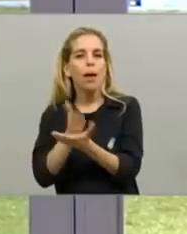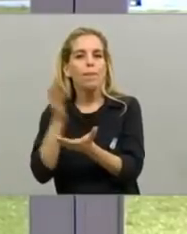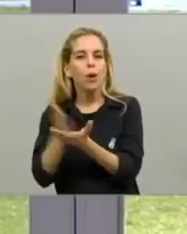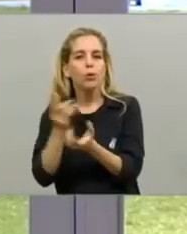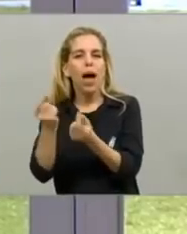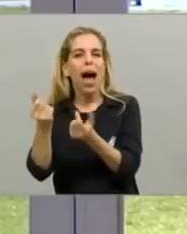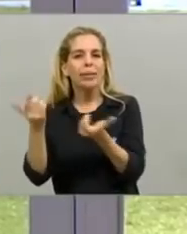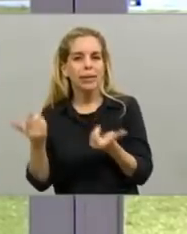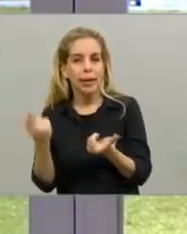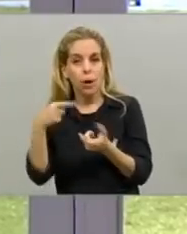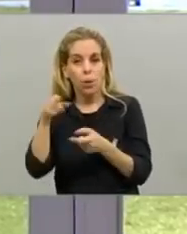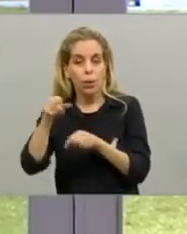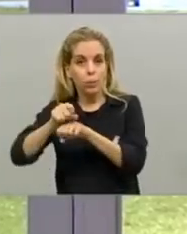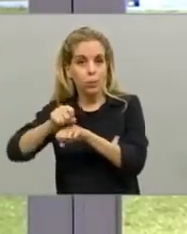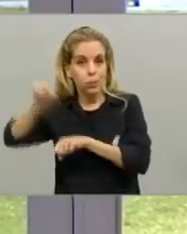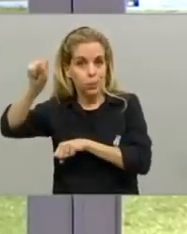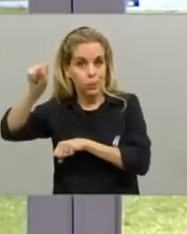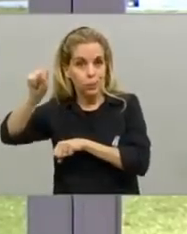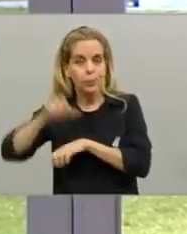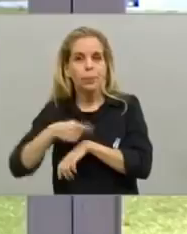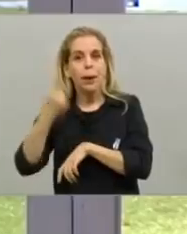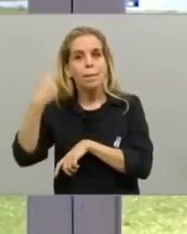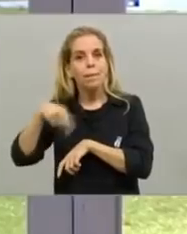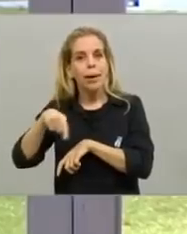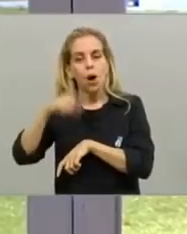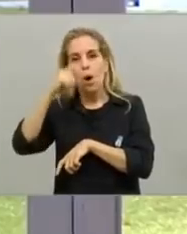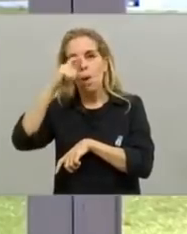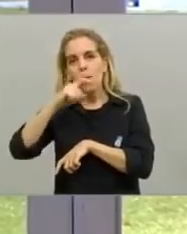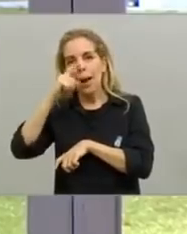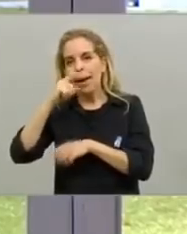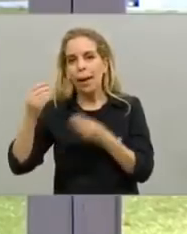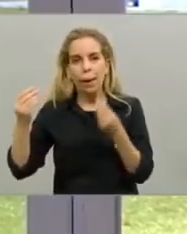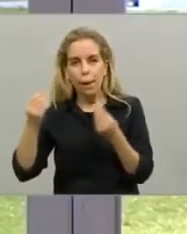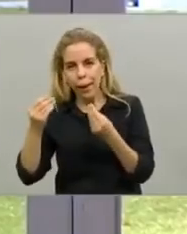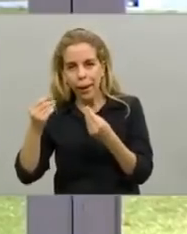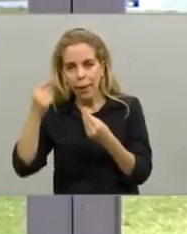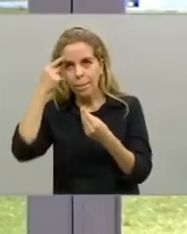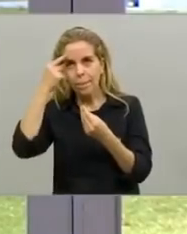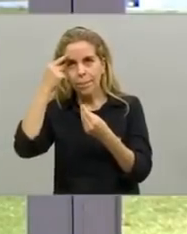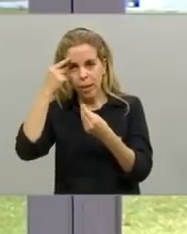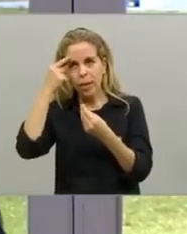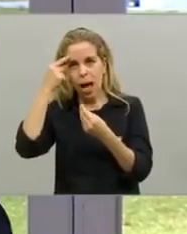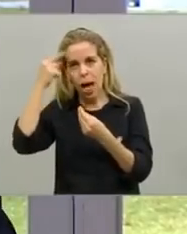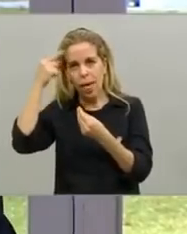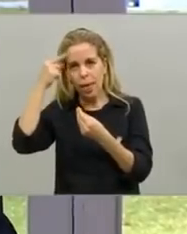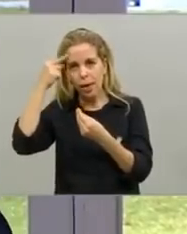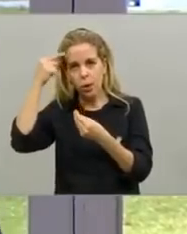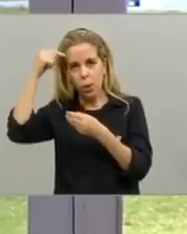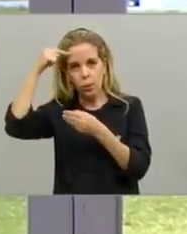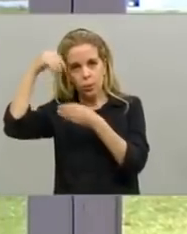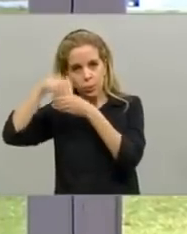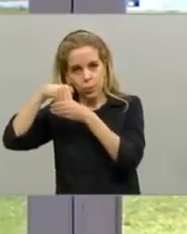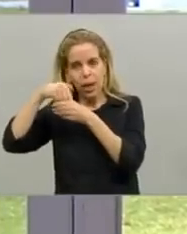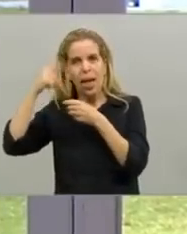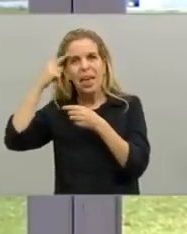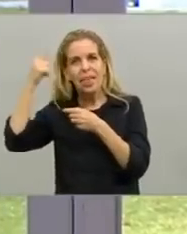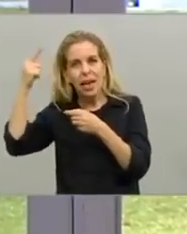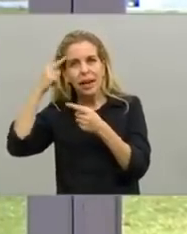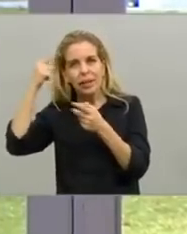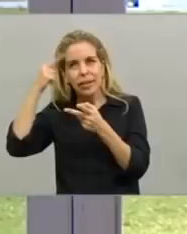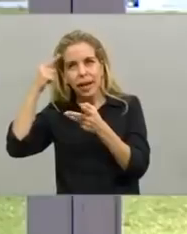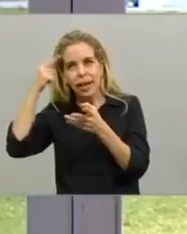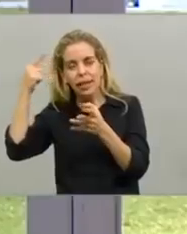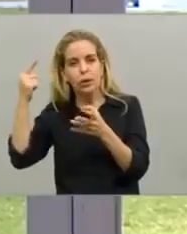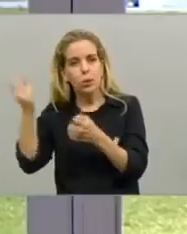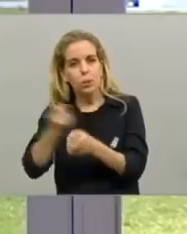estudios. Pero Belgrano venía influido de un montón de ideas repletas de igualdad y